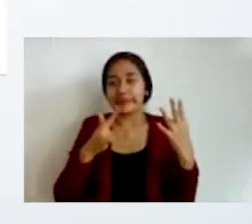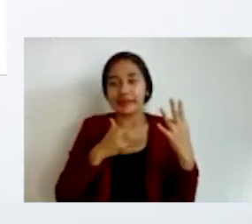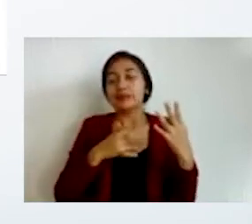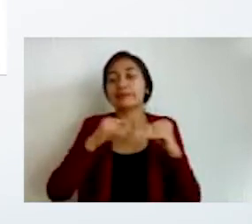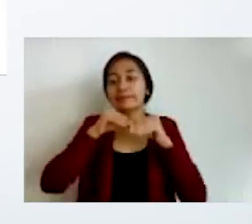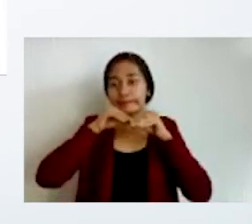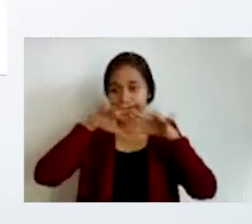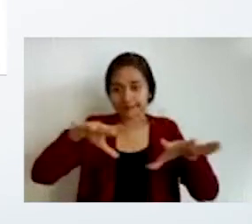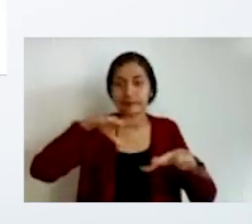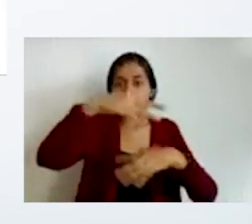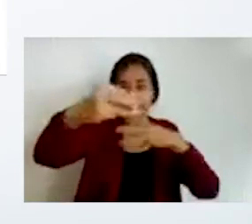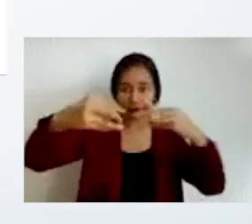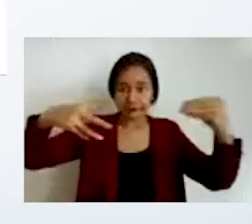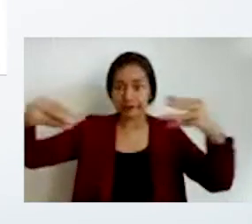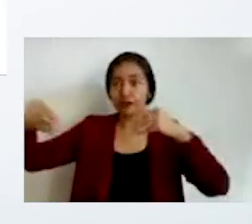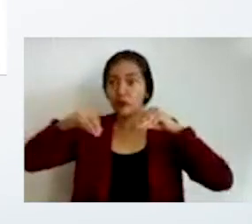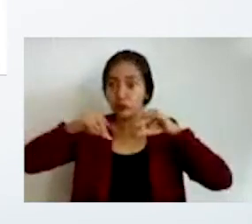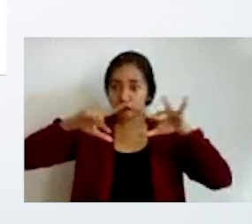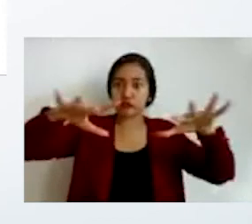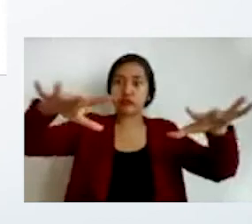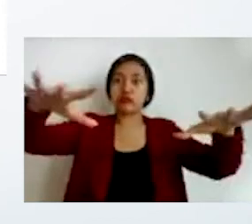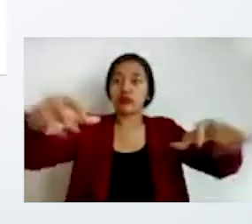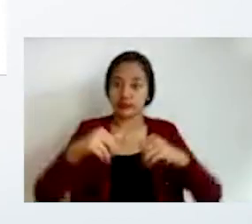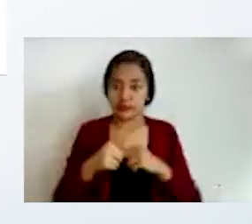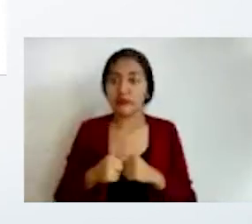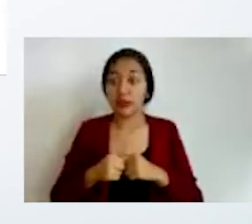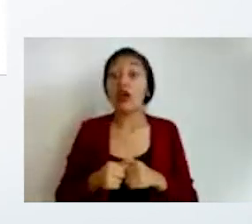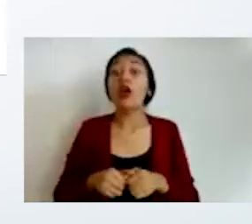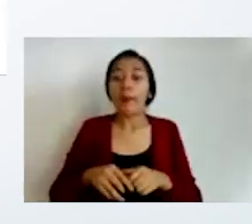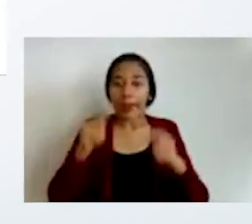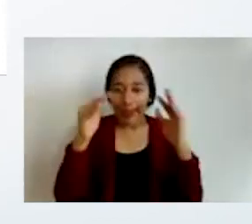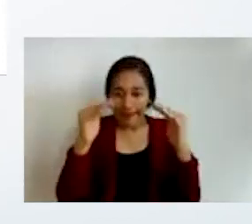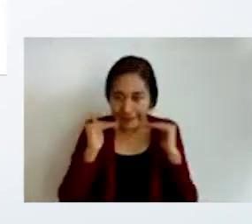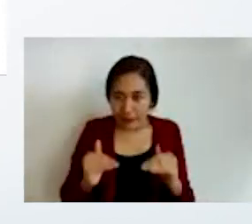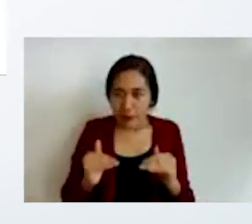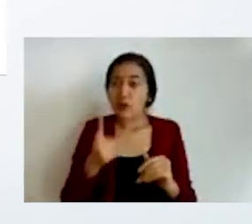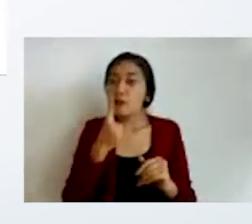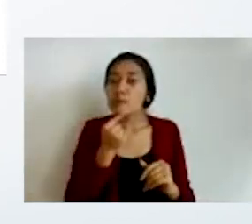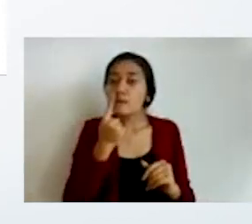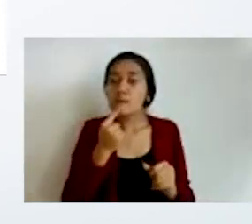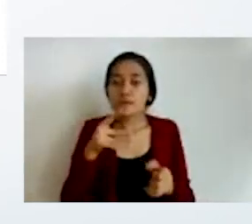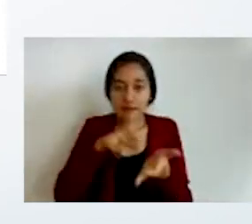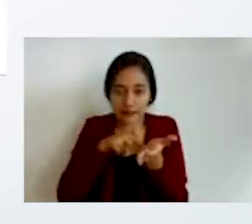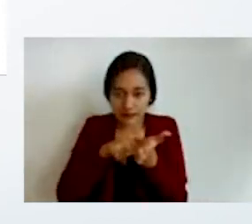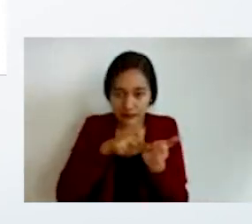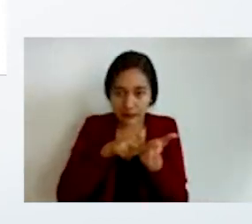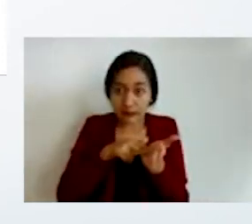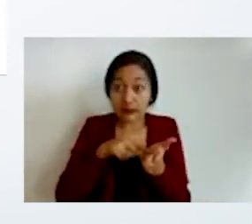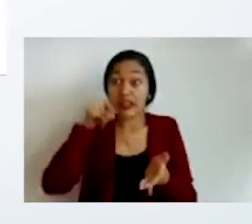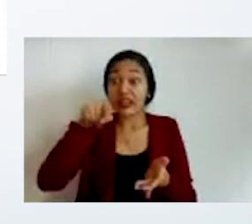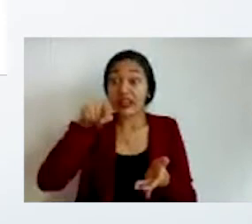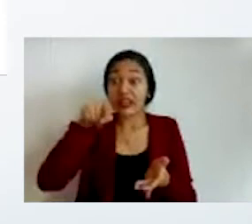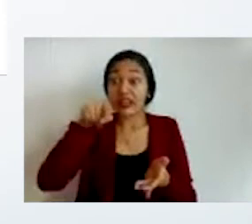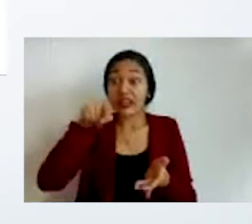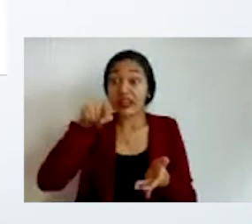el esquema de color negro más abajo, y esa persona pues se puede presentar en los